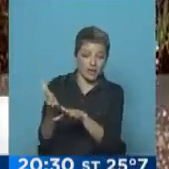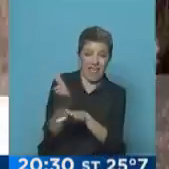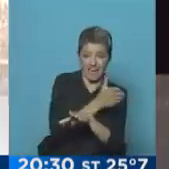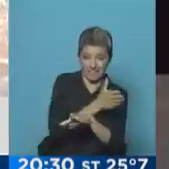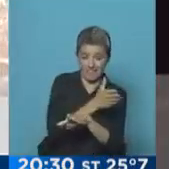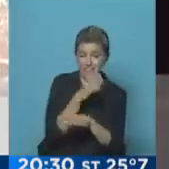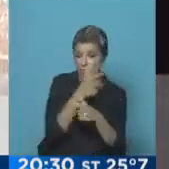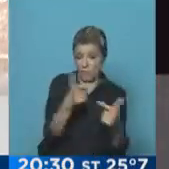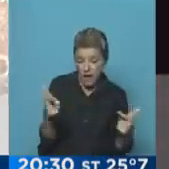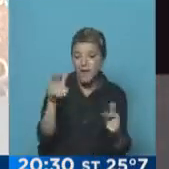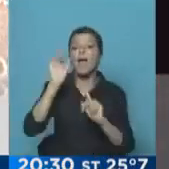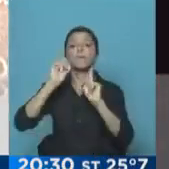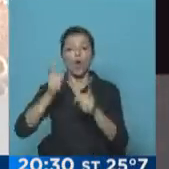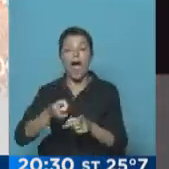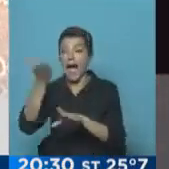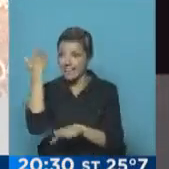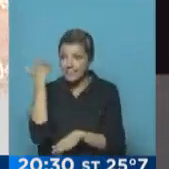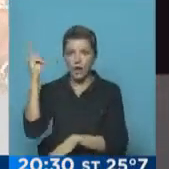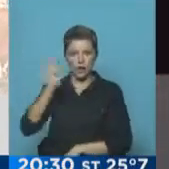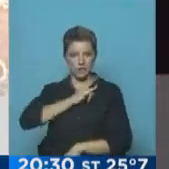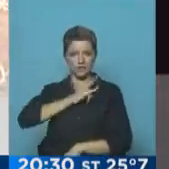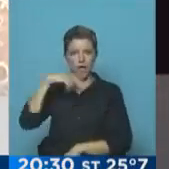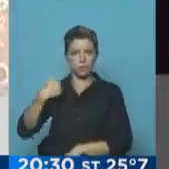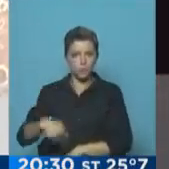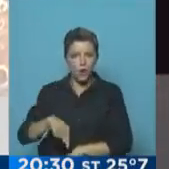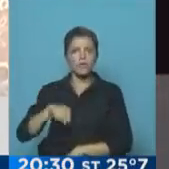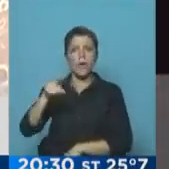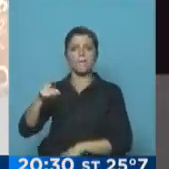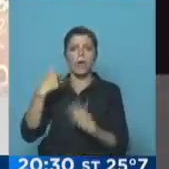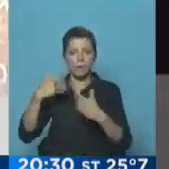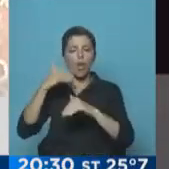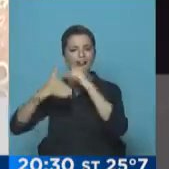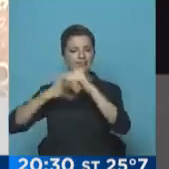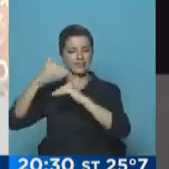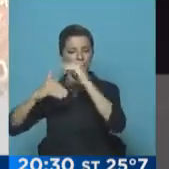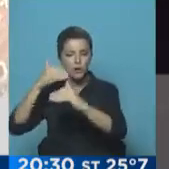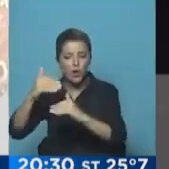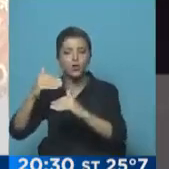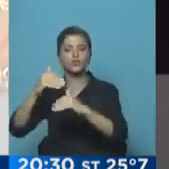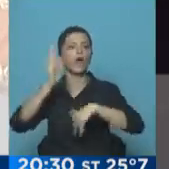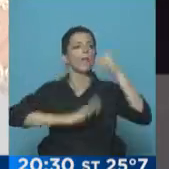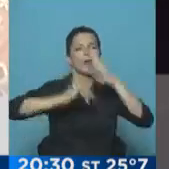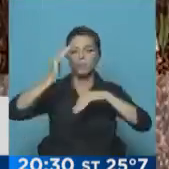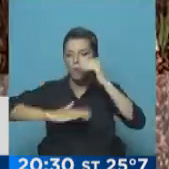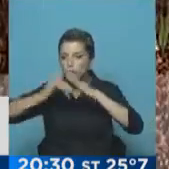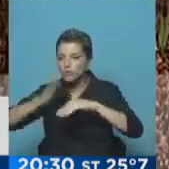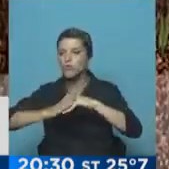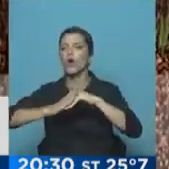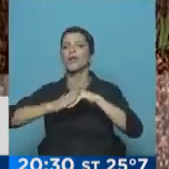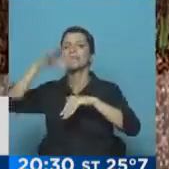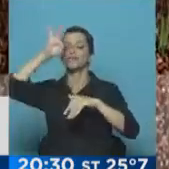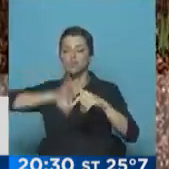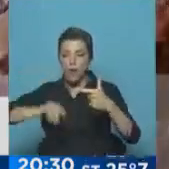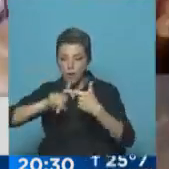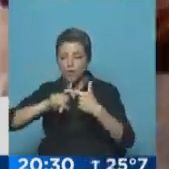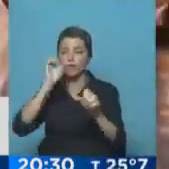universidades argentinas contaron con los recursos para poder desarrollar infraestructura,